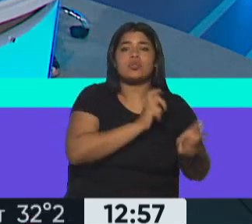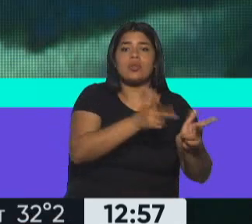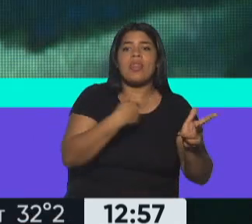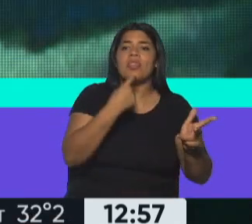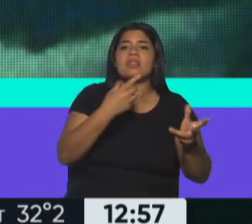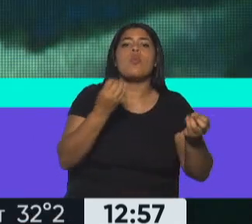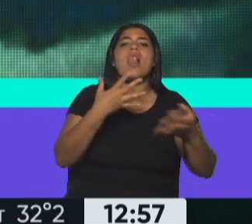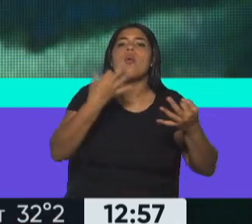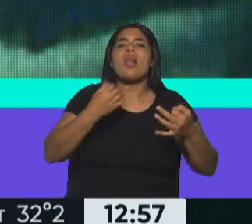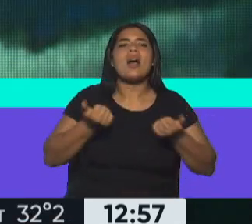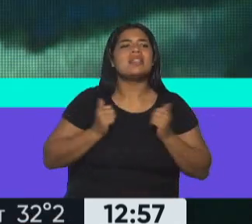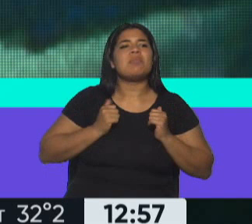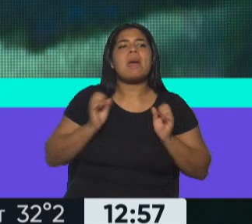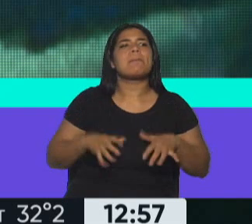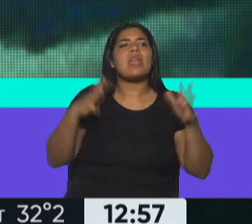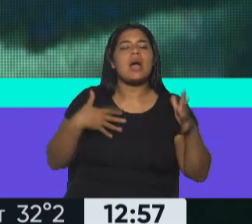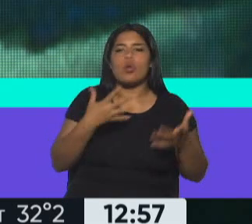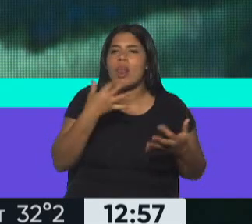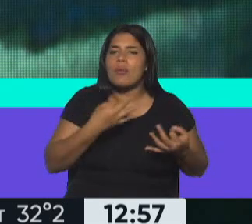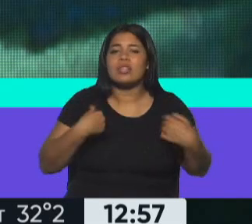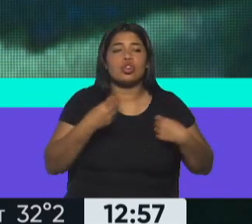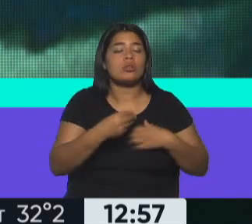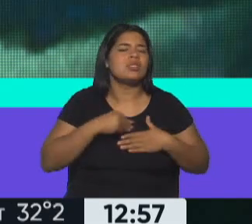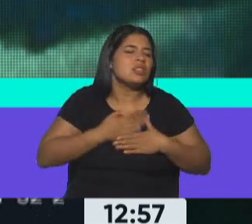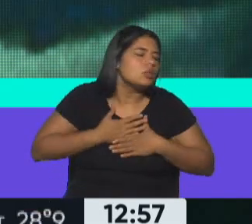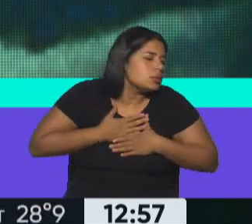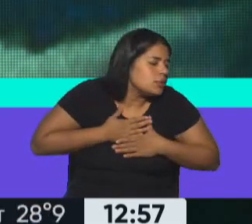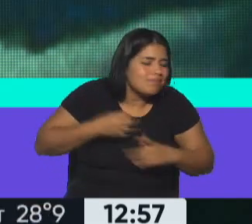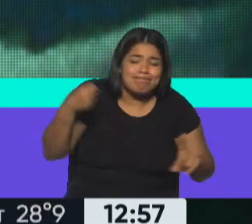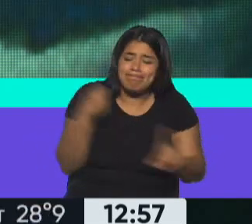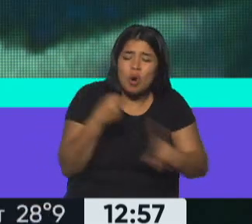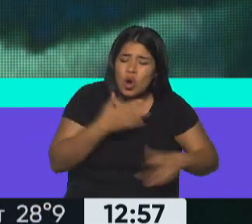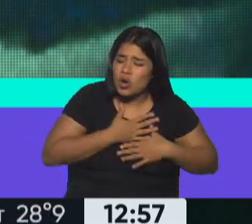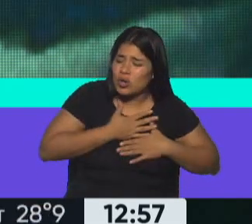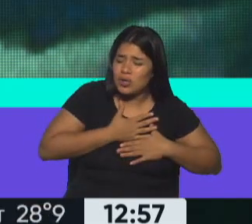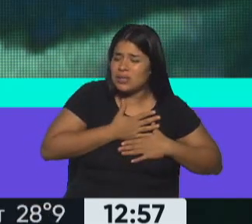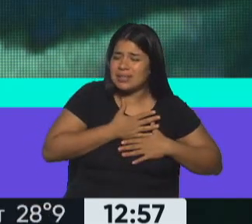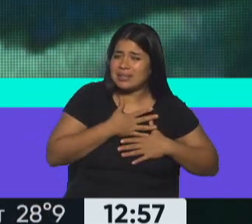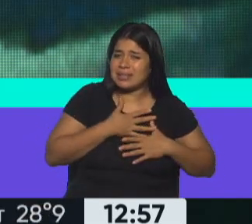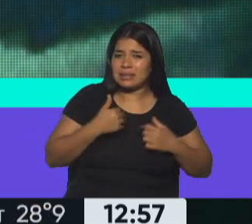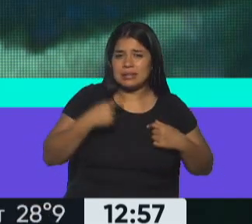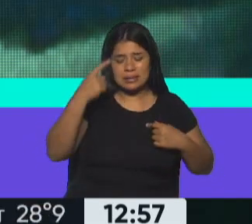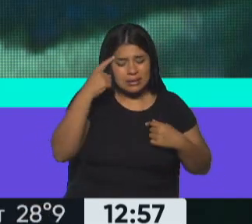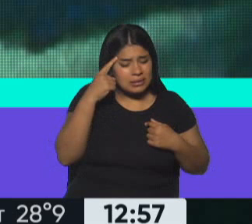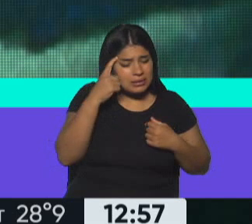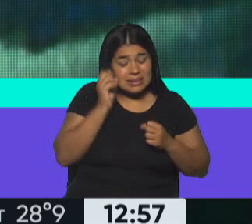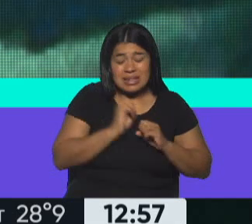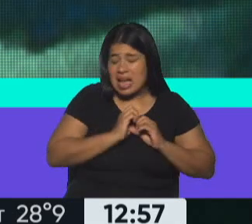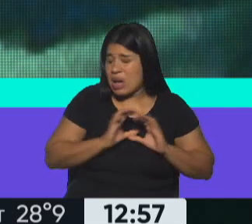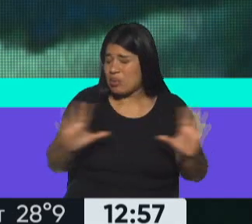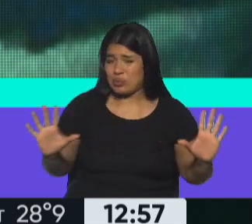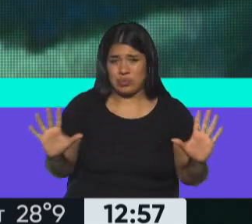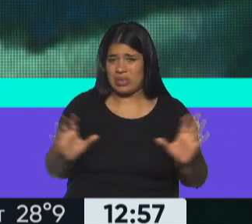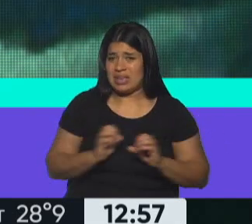milagro y la verdad cuando dijo un milagro yo lo sentí adentro mío que dije está gravísimo pobre